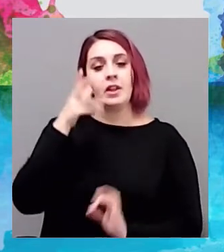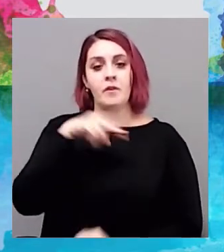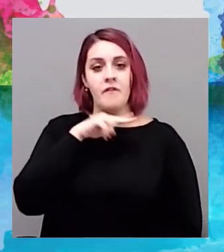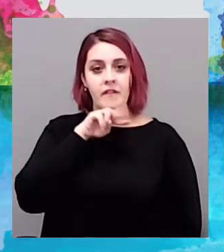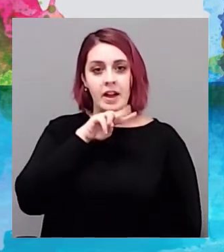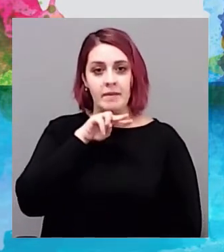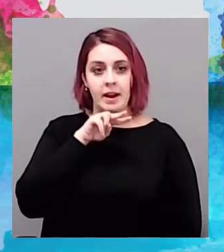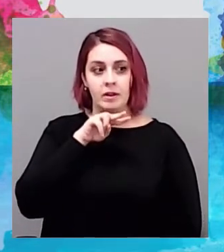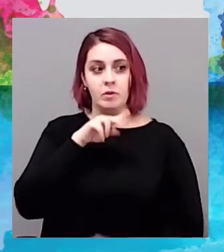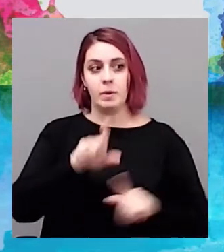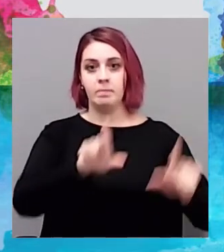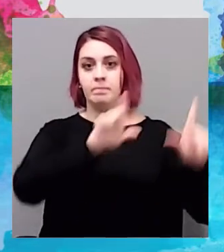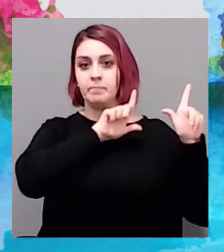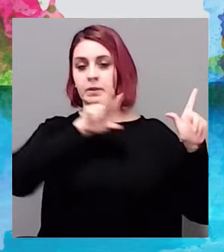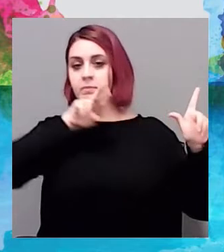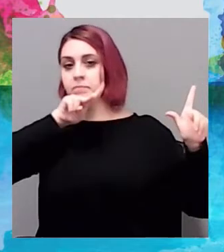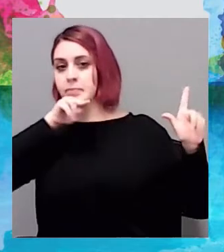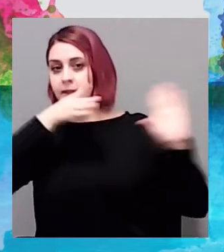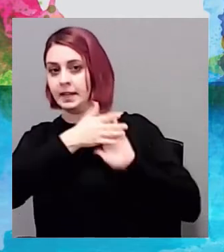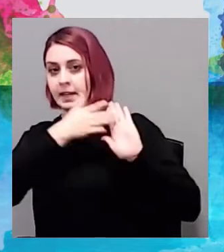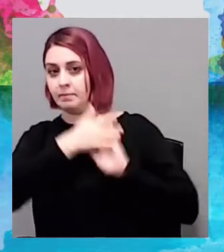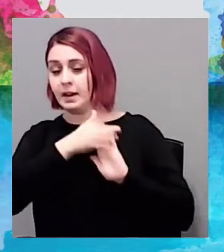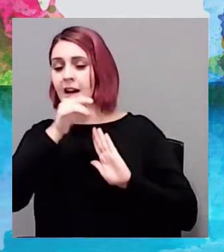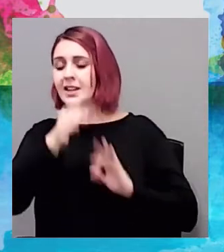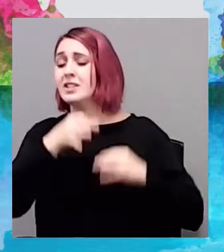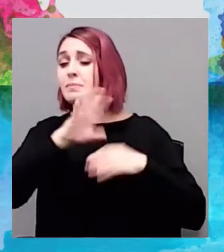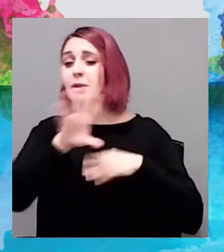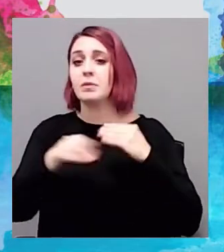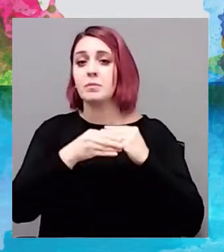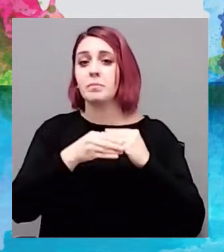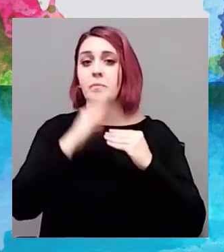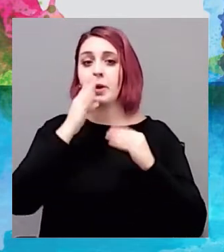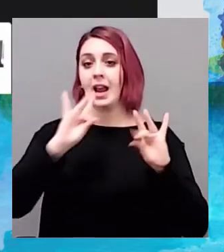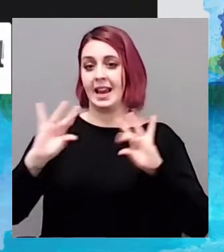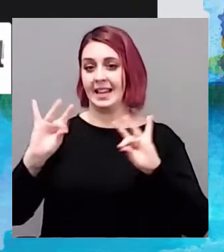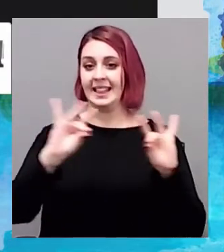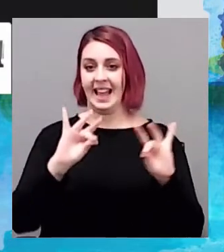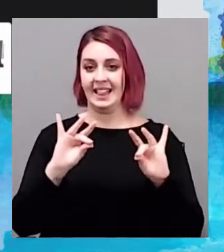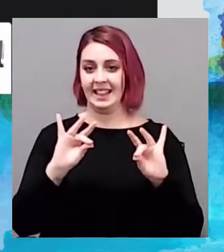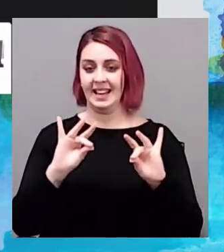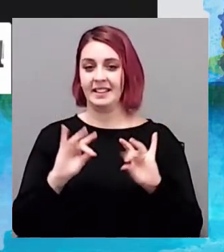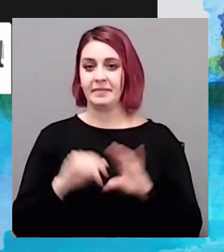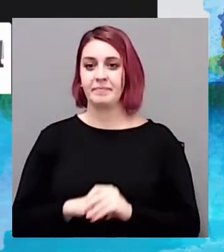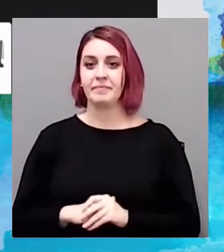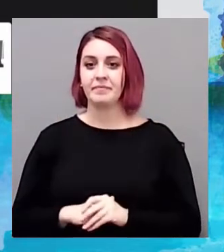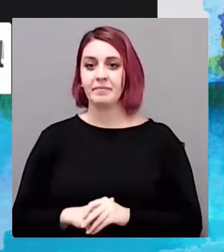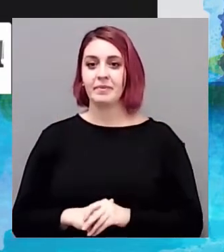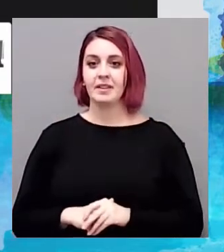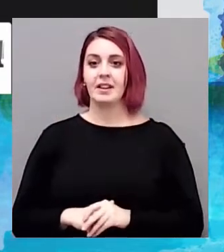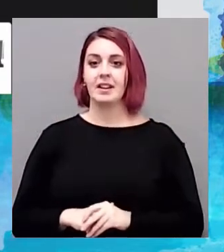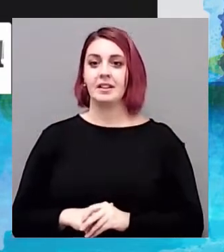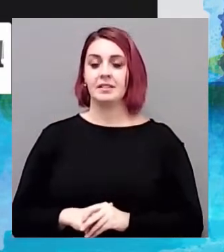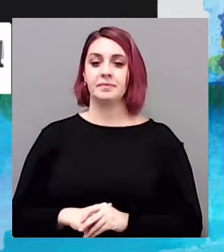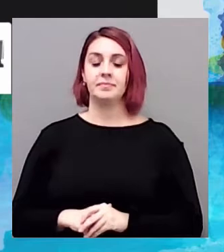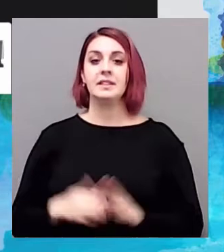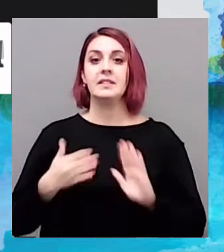la obra en sí. Todo esto siempre se complementa con la exploración táctil. Ya no solo nos basamos en la descripción verbal, sino en la exploración